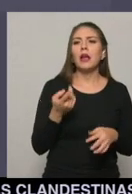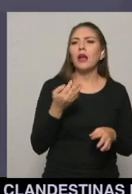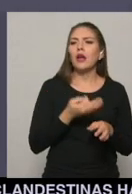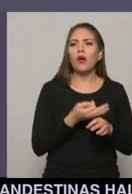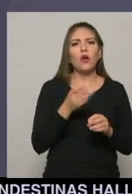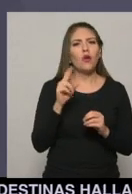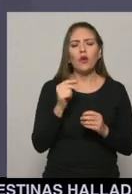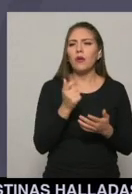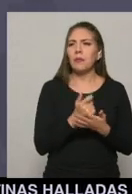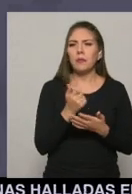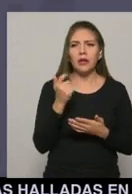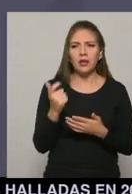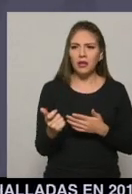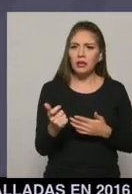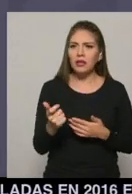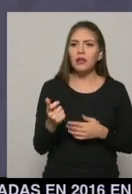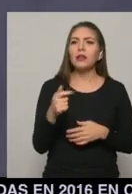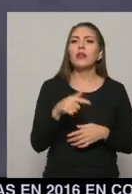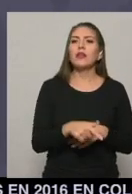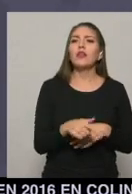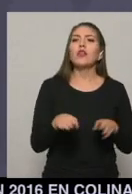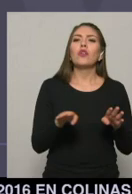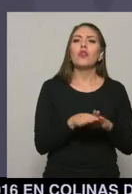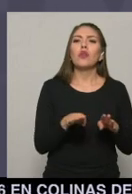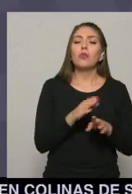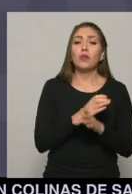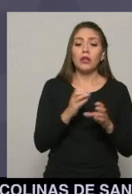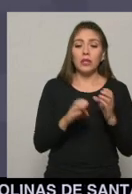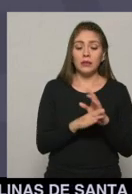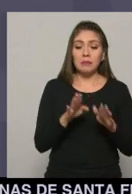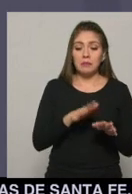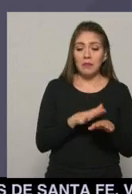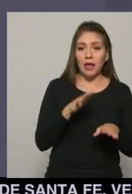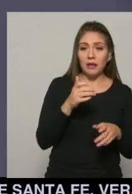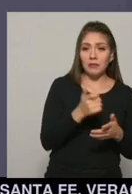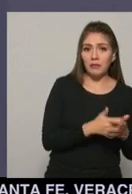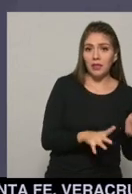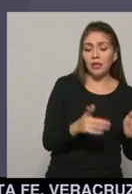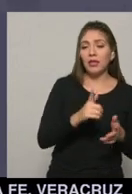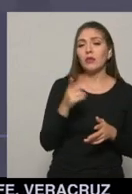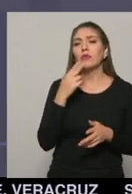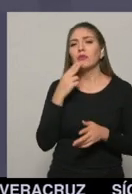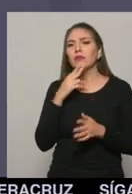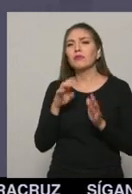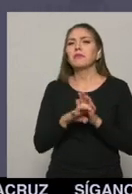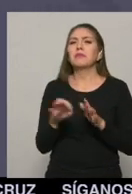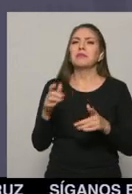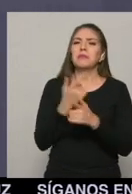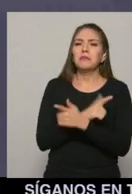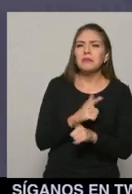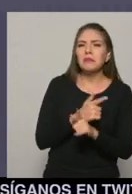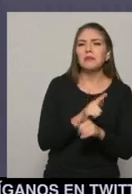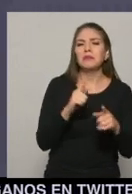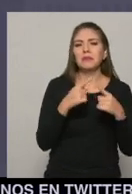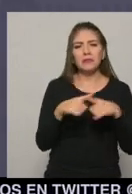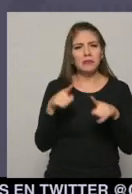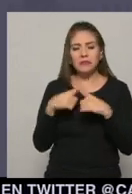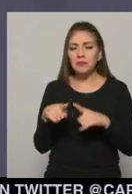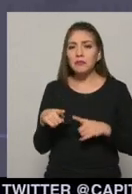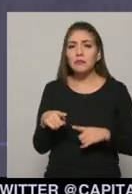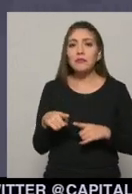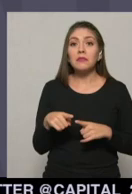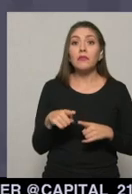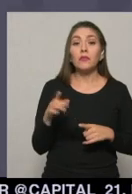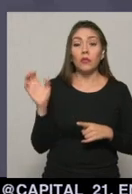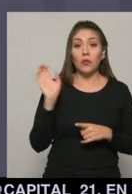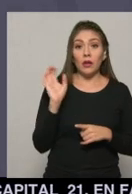ofrecen servicios relativamente más económicos que un servicio tradicional de taxi, de comercio, etcétera. Y una